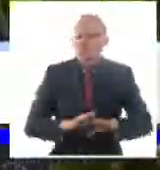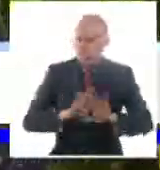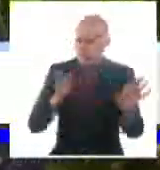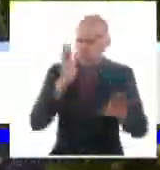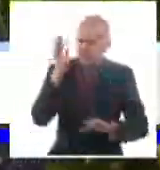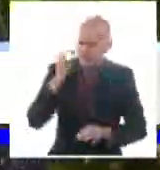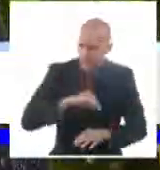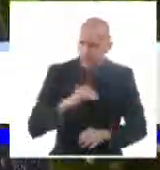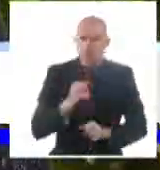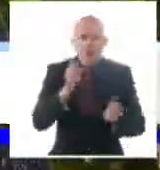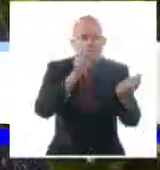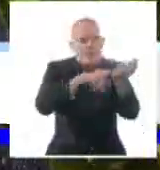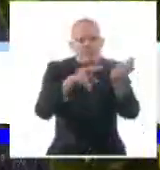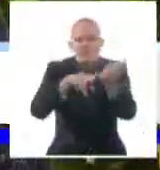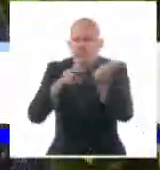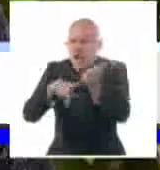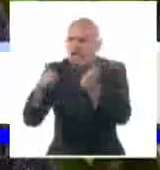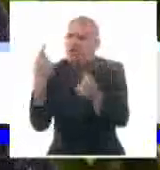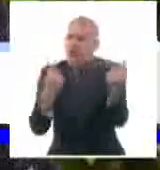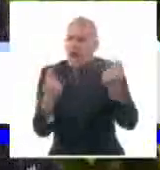territoriales, agendas